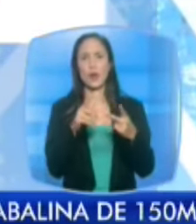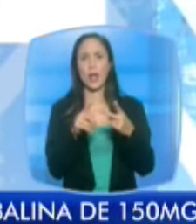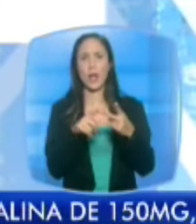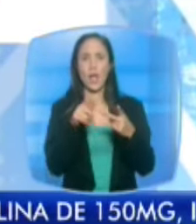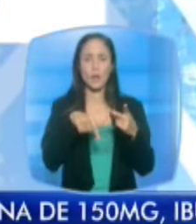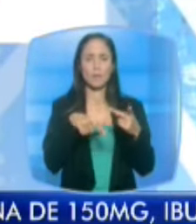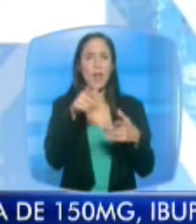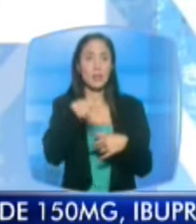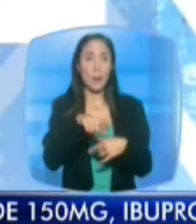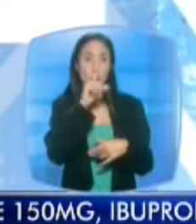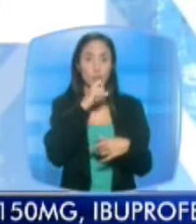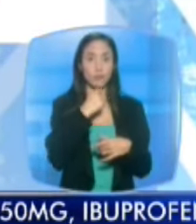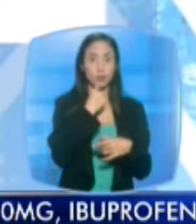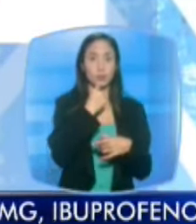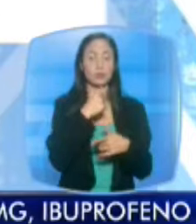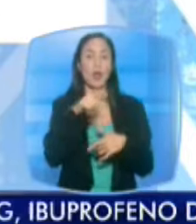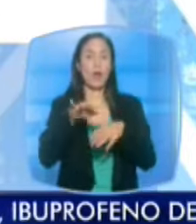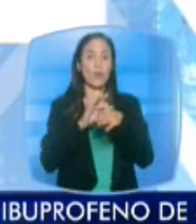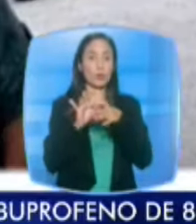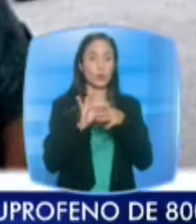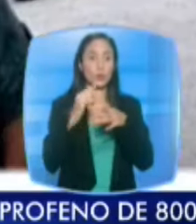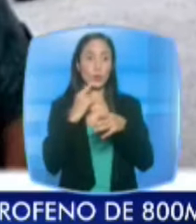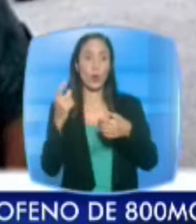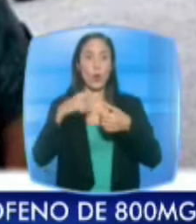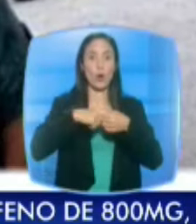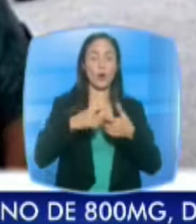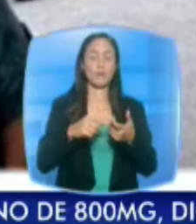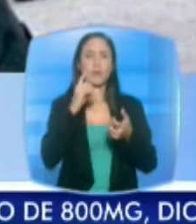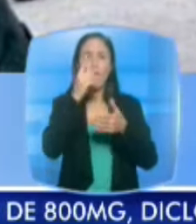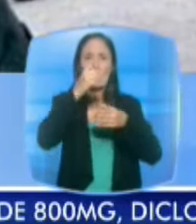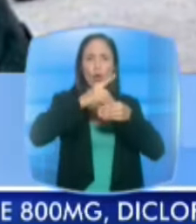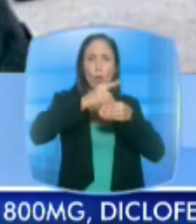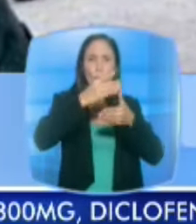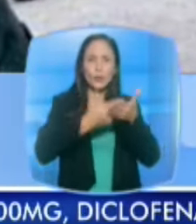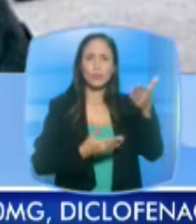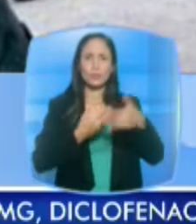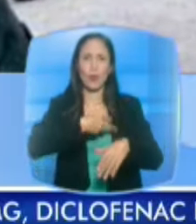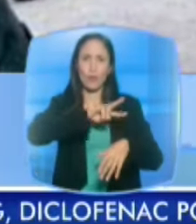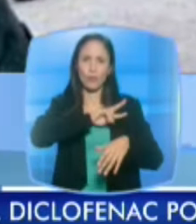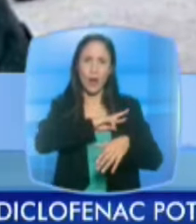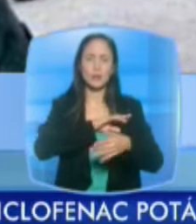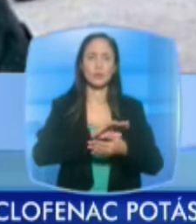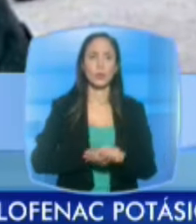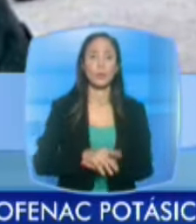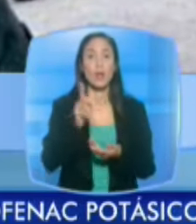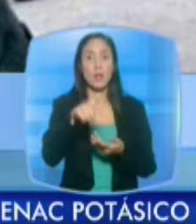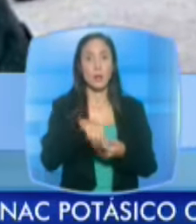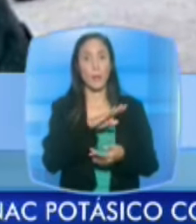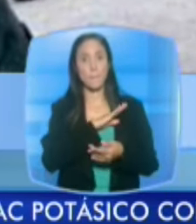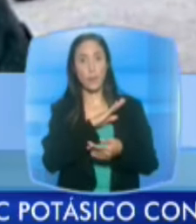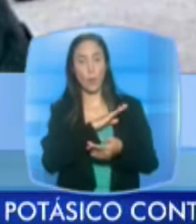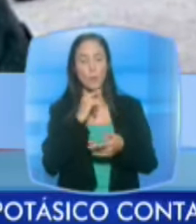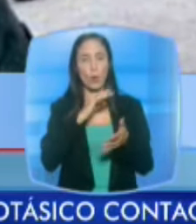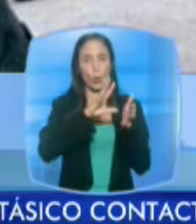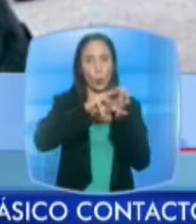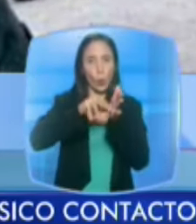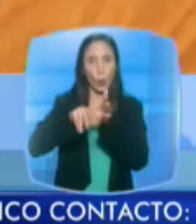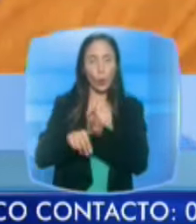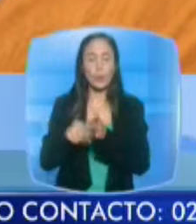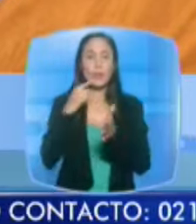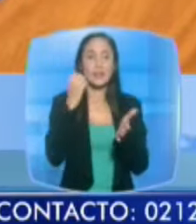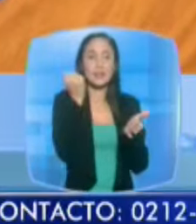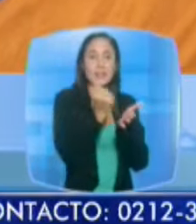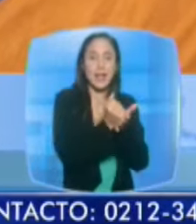u omisión intencional de funciones, forjamiento de documento público, uso indebido de bienes del patrimonio público, uso de